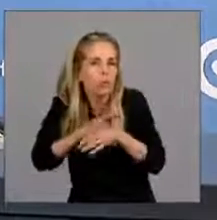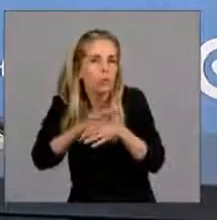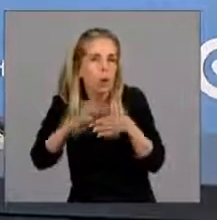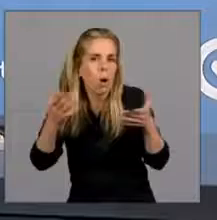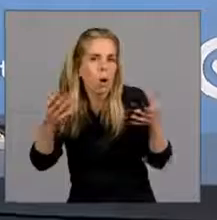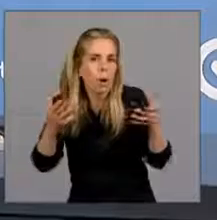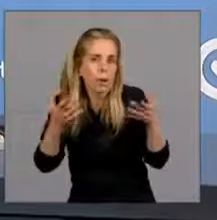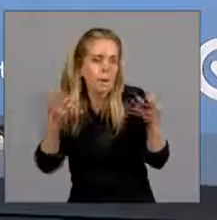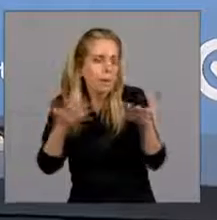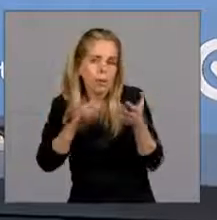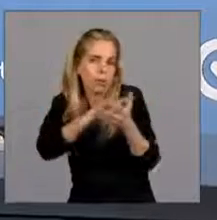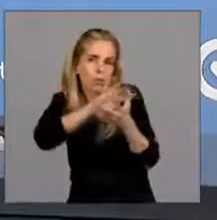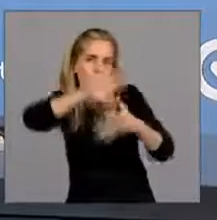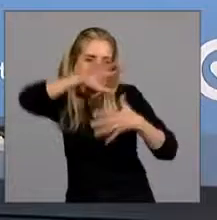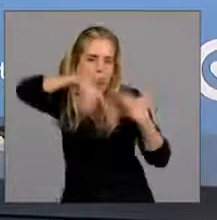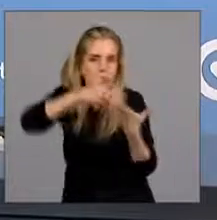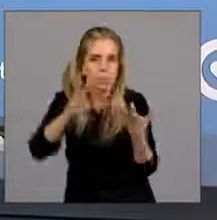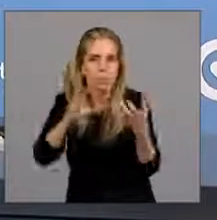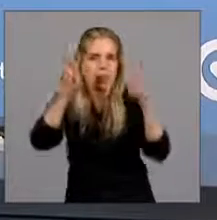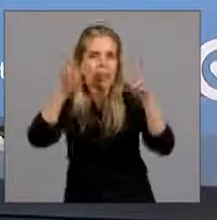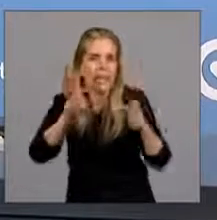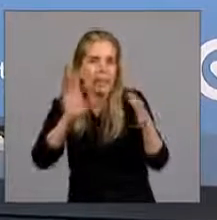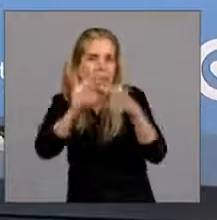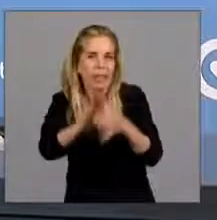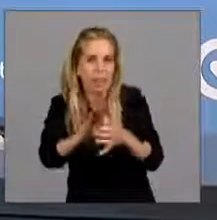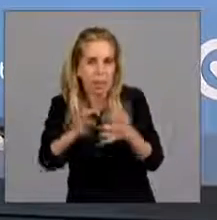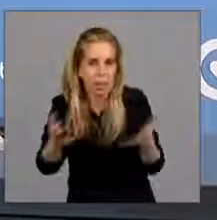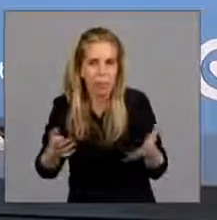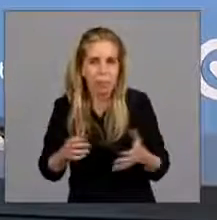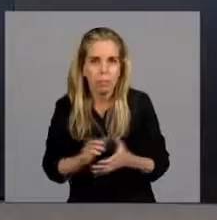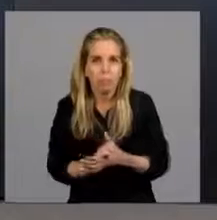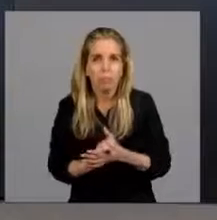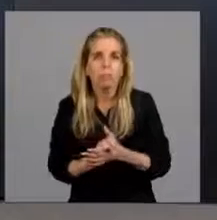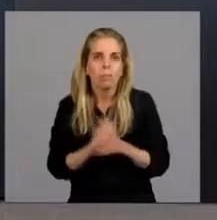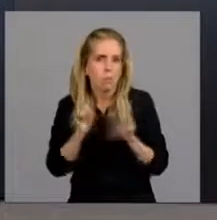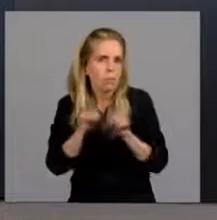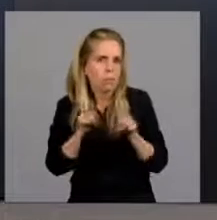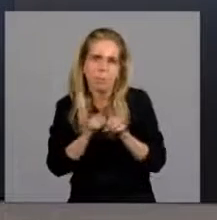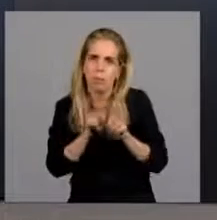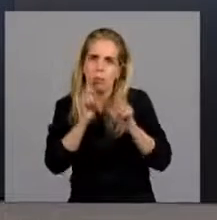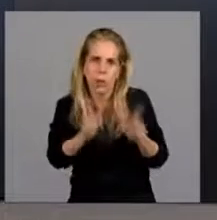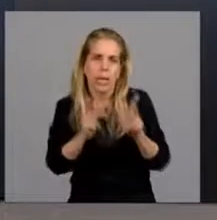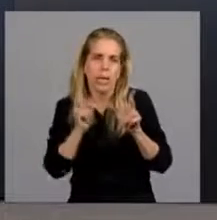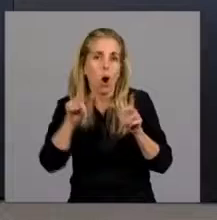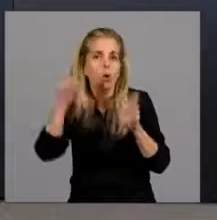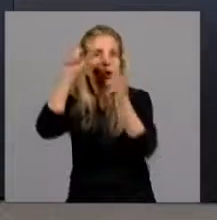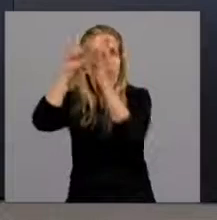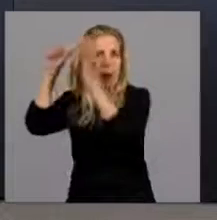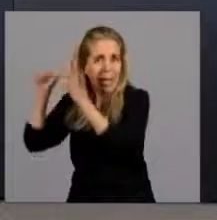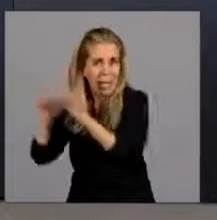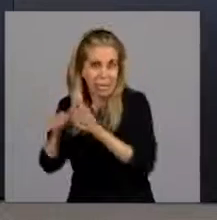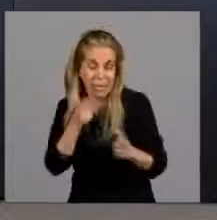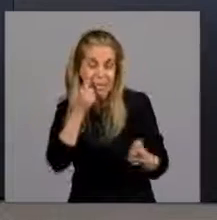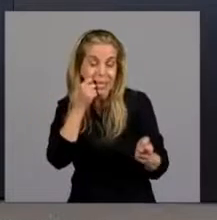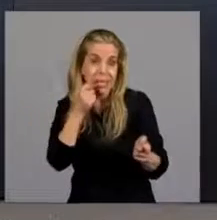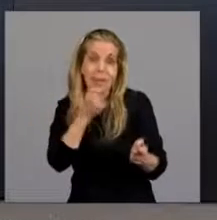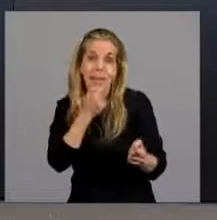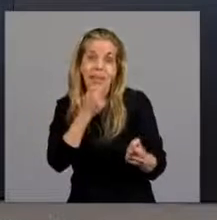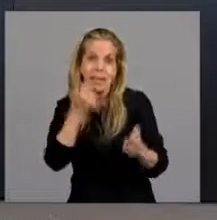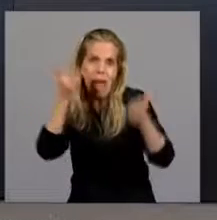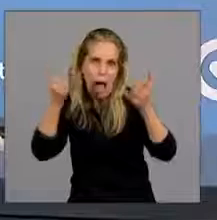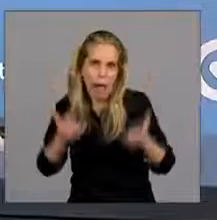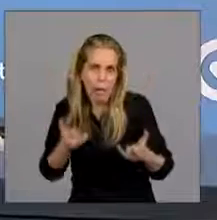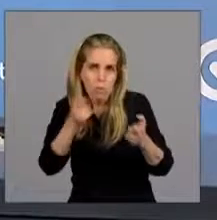lleve, es la combinación, ¿no es cierto? Pero obviamente, como dije, varios ejemplos en el mundo, si se verifica un